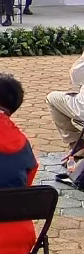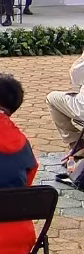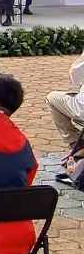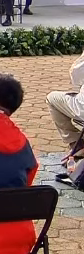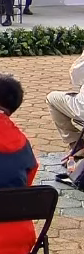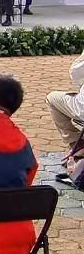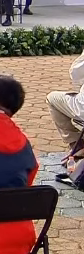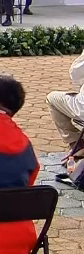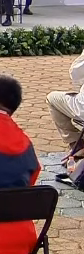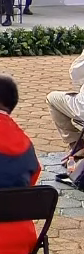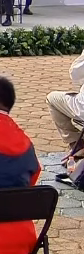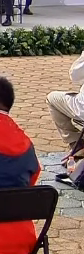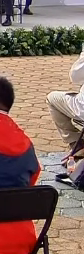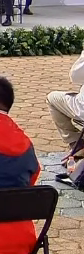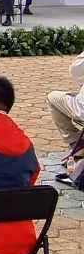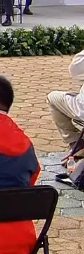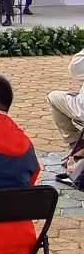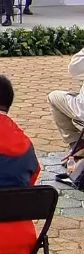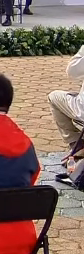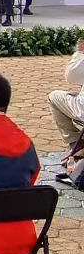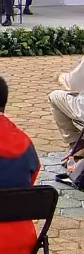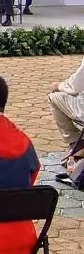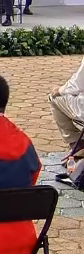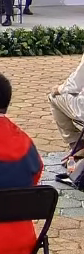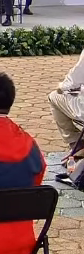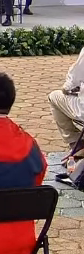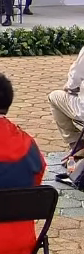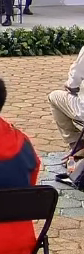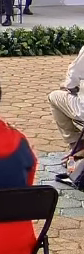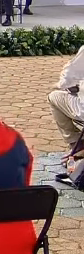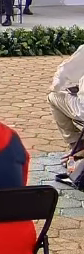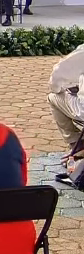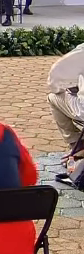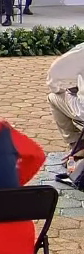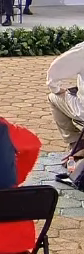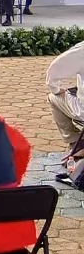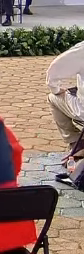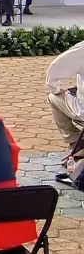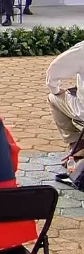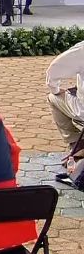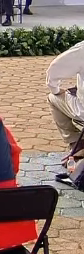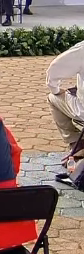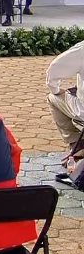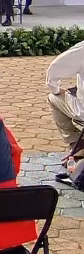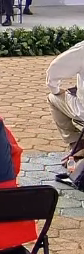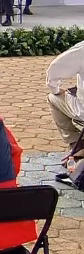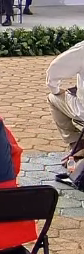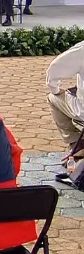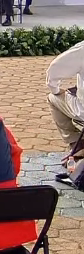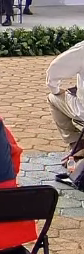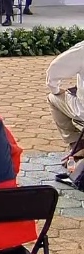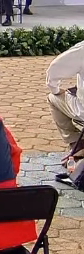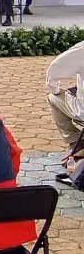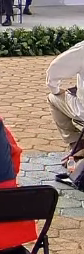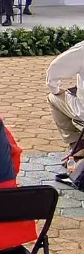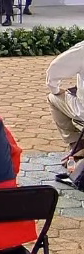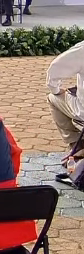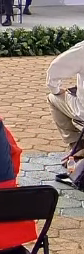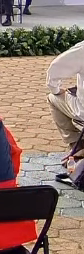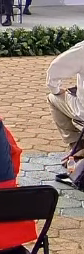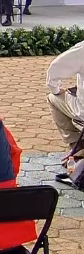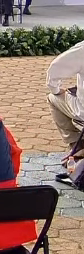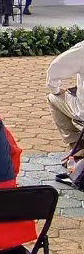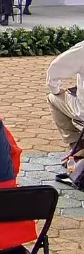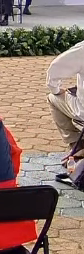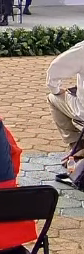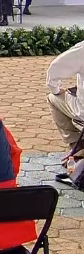hecho inmensamente ricos, sí, pues claro que no quieren el cambio, o sea, los comprendo. Pero no los va ¿Pero a cómo?